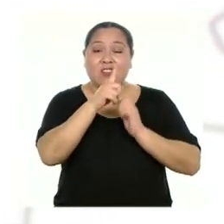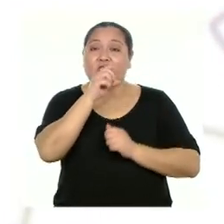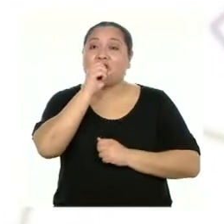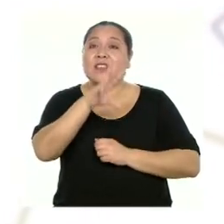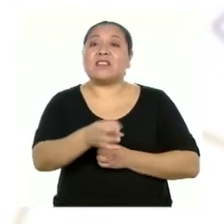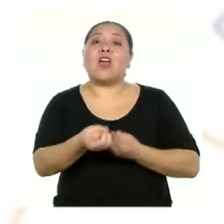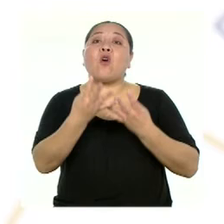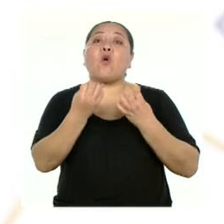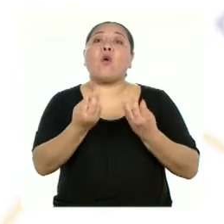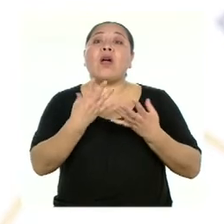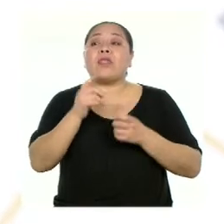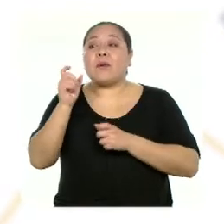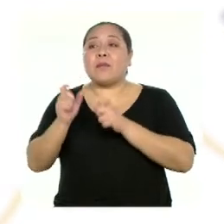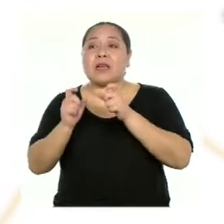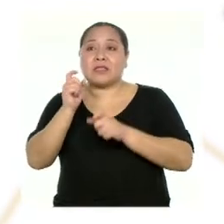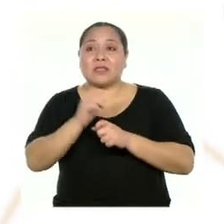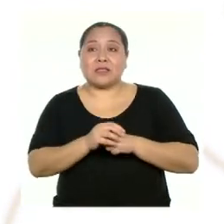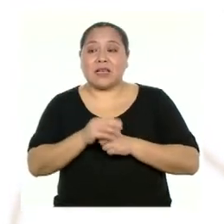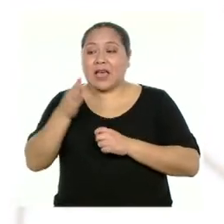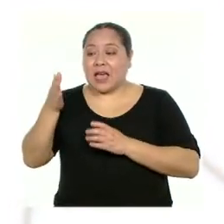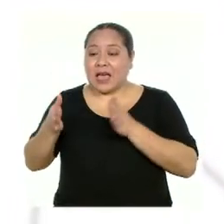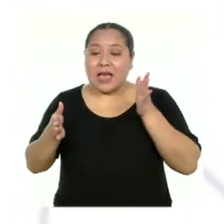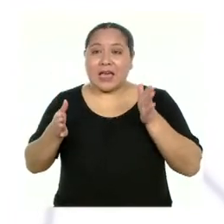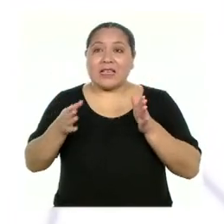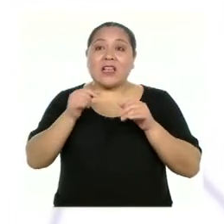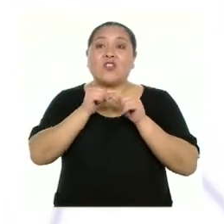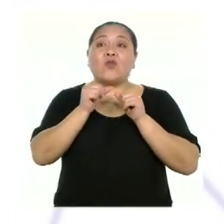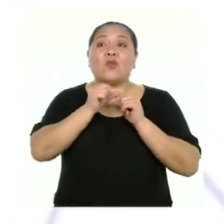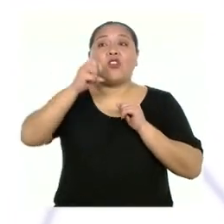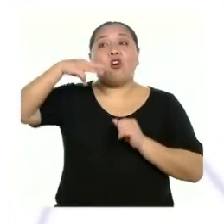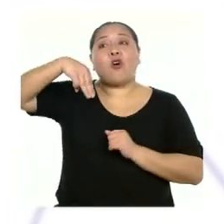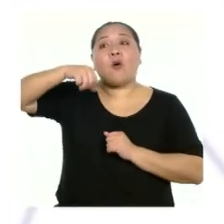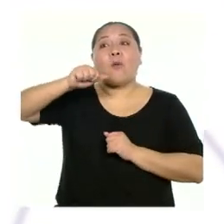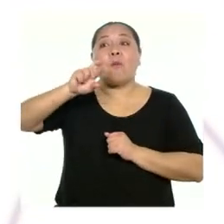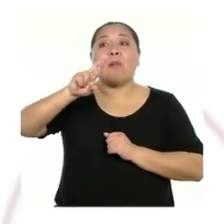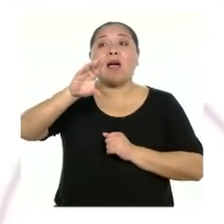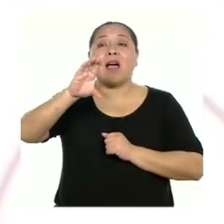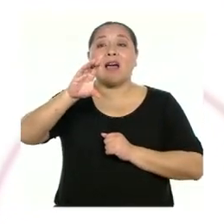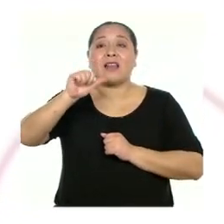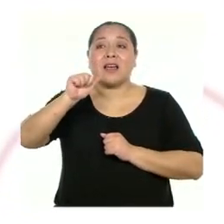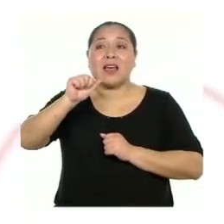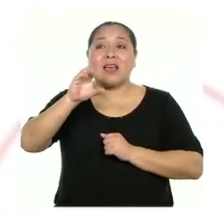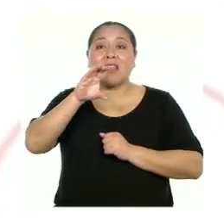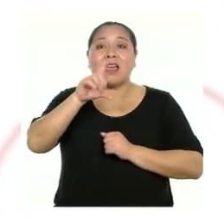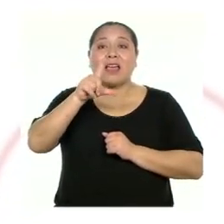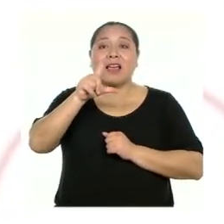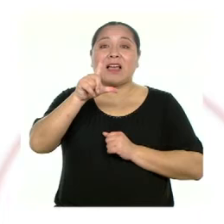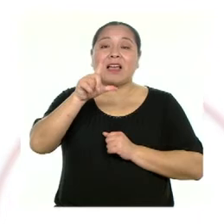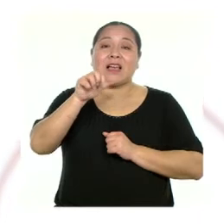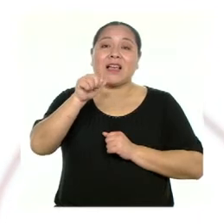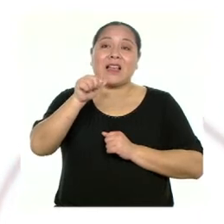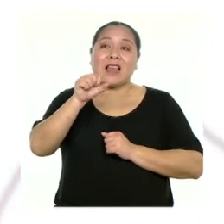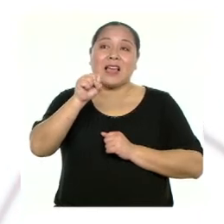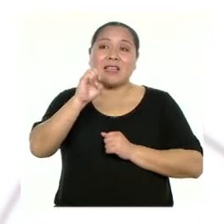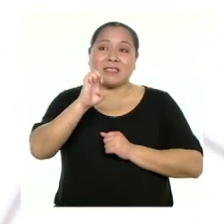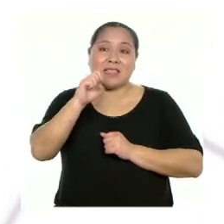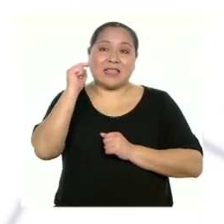tiene, se genera el valor llamado marca de clase. Y ese valor representará la edad de las personas en este